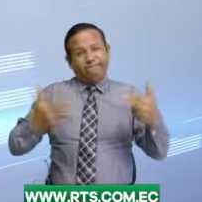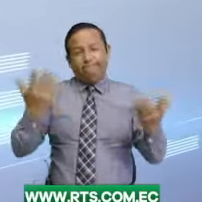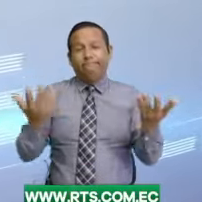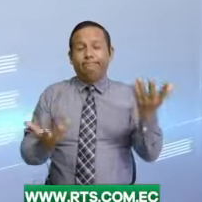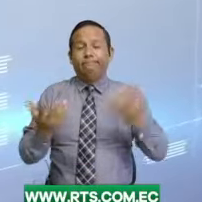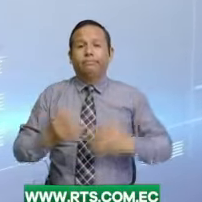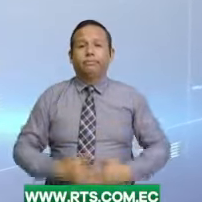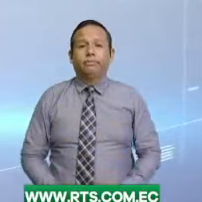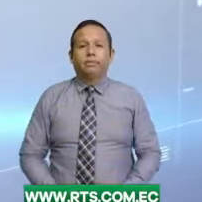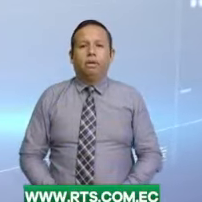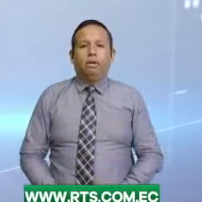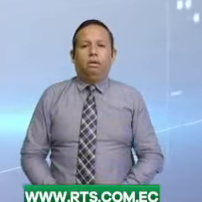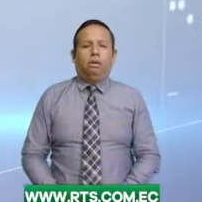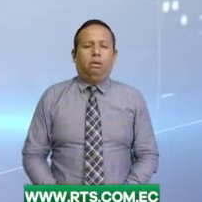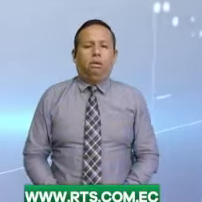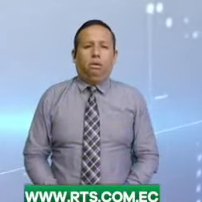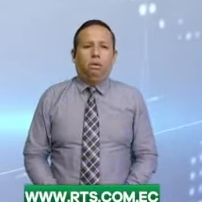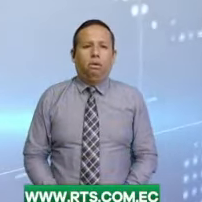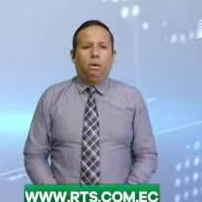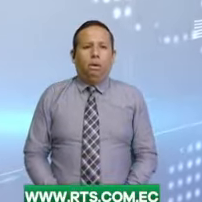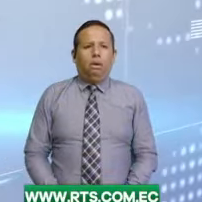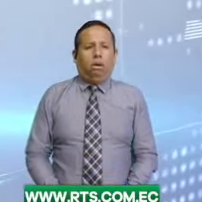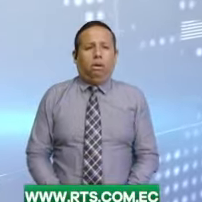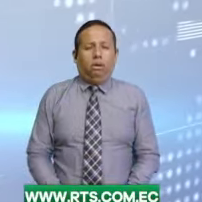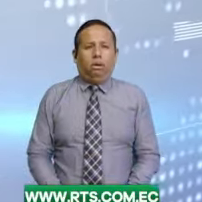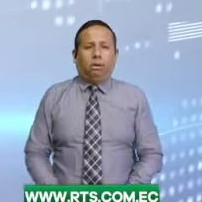informó Martín Soto.